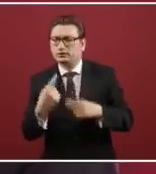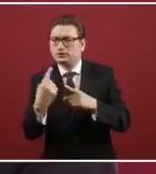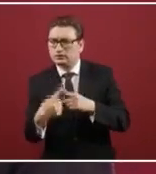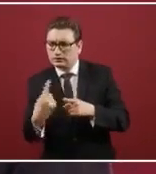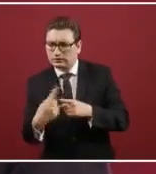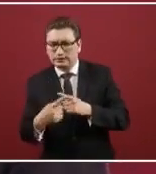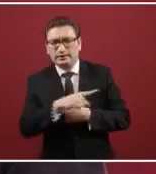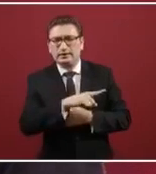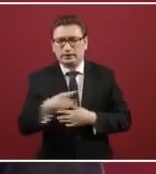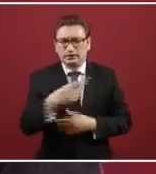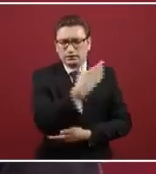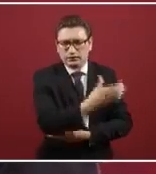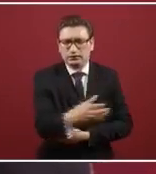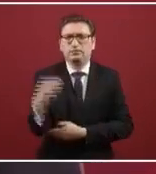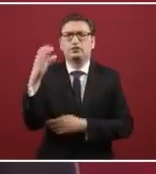y del barretero,